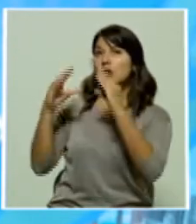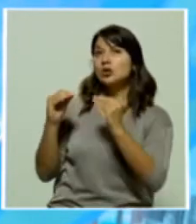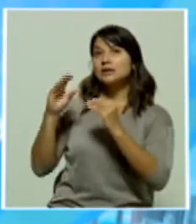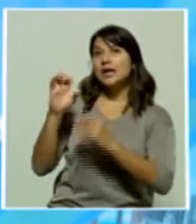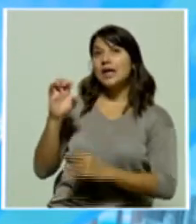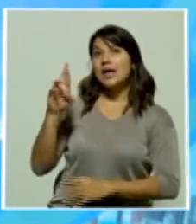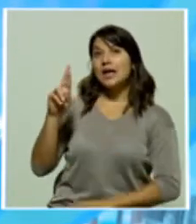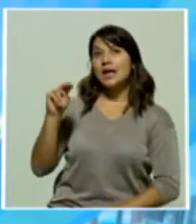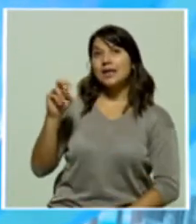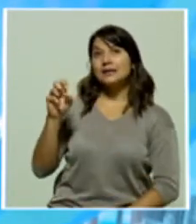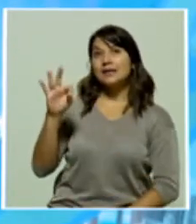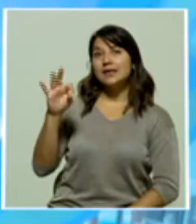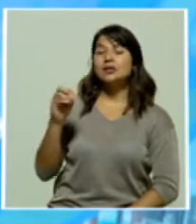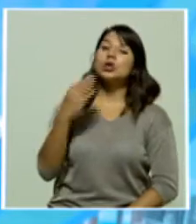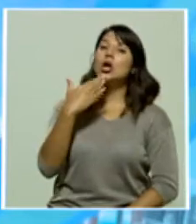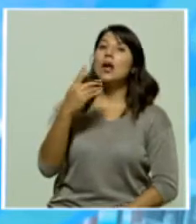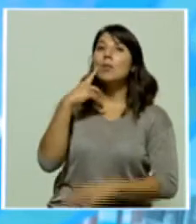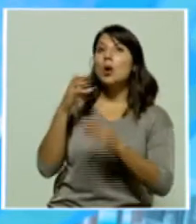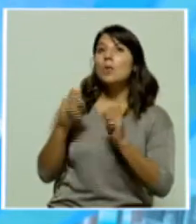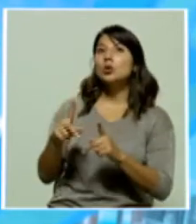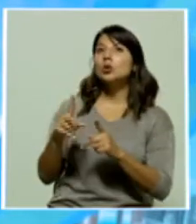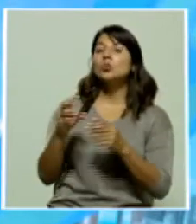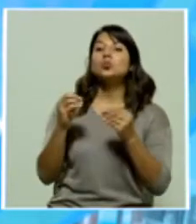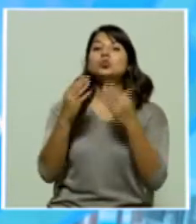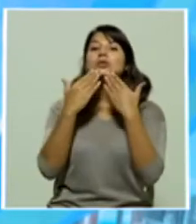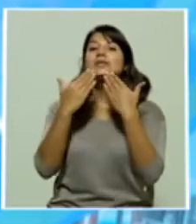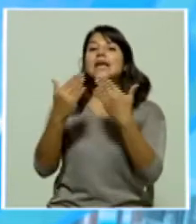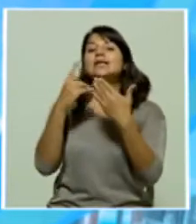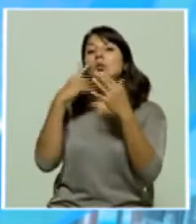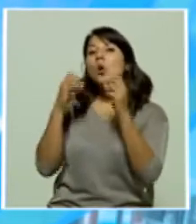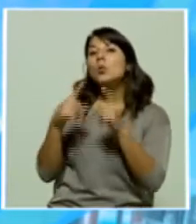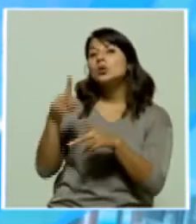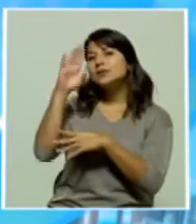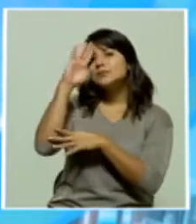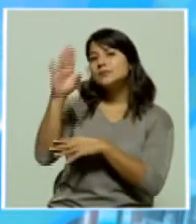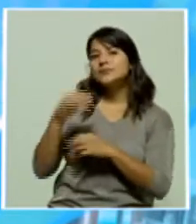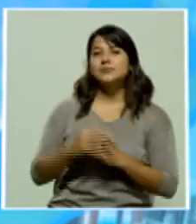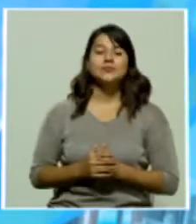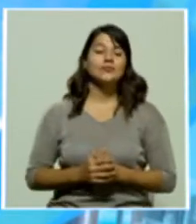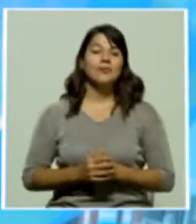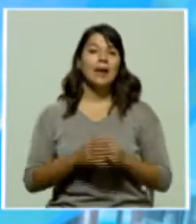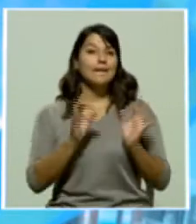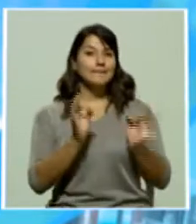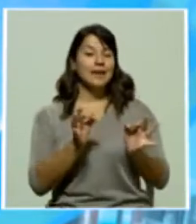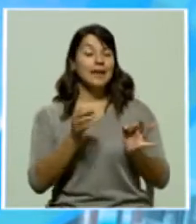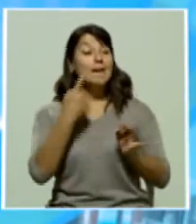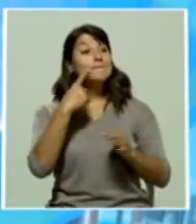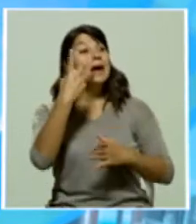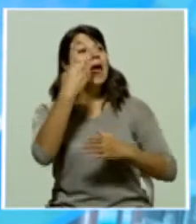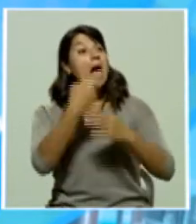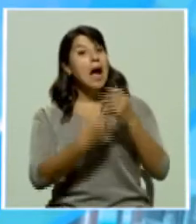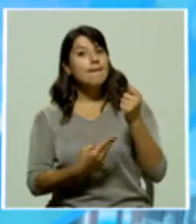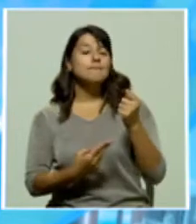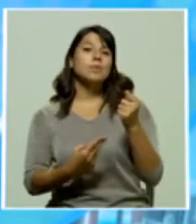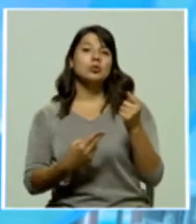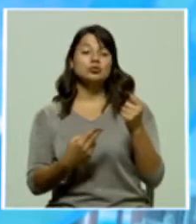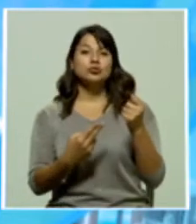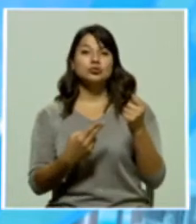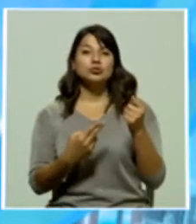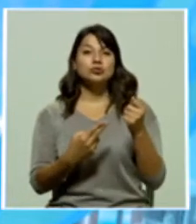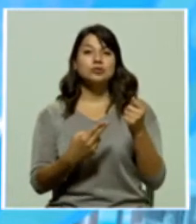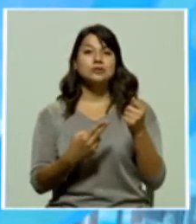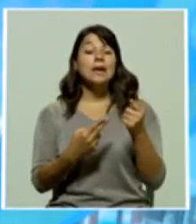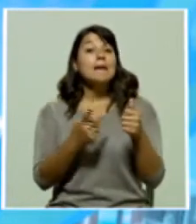Ernesto, gracias por el espacio. Muchas gracias, Ernesto, por el espacio. ¿Qué tal? Muy bien. Para ambos, una